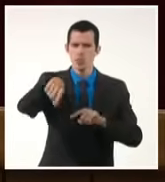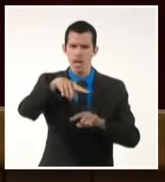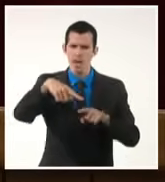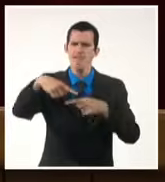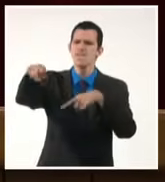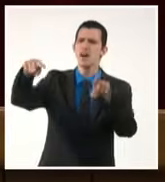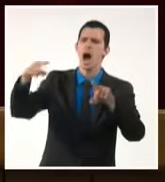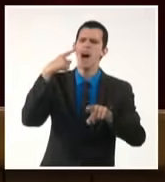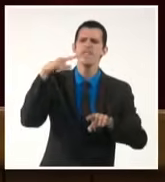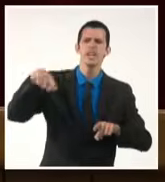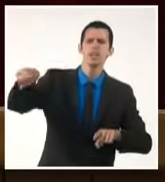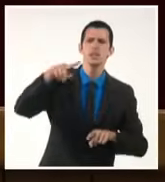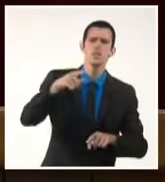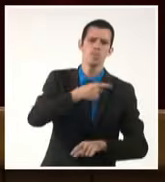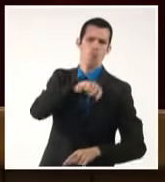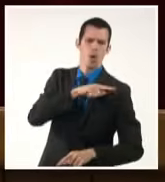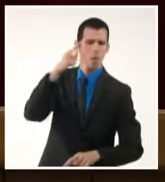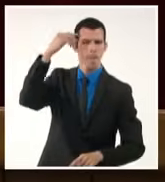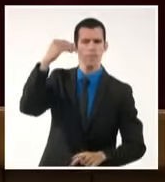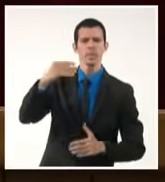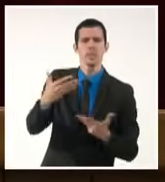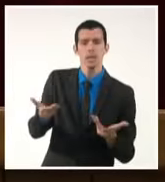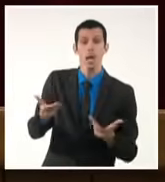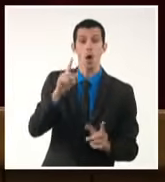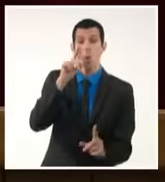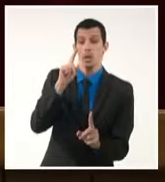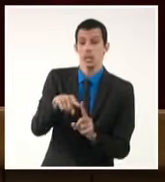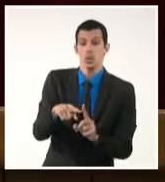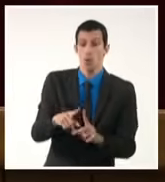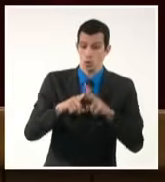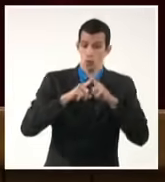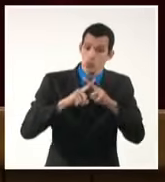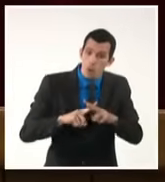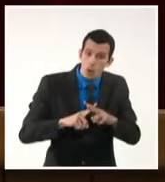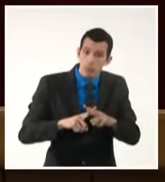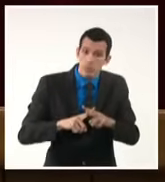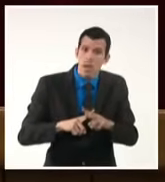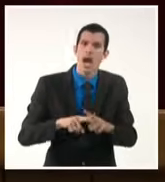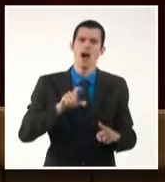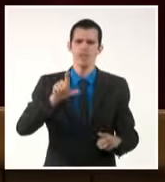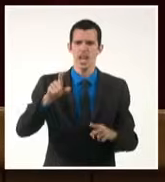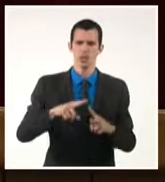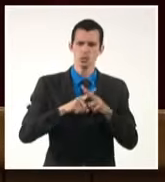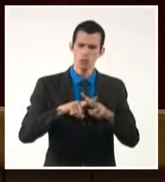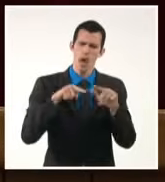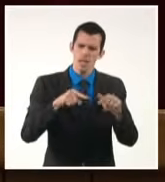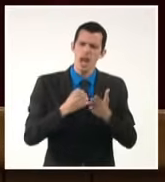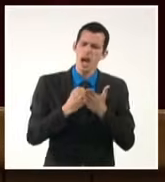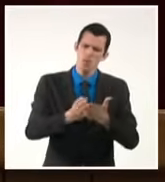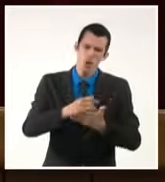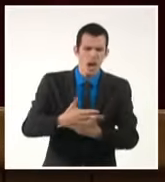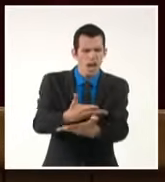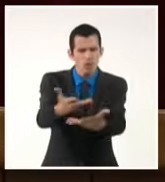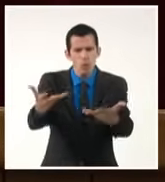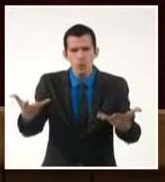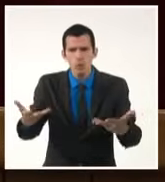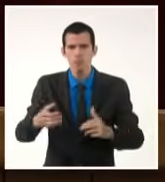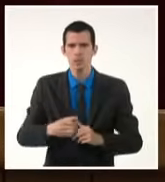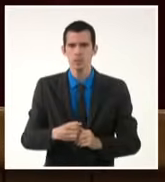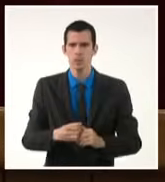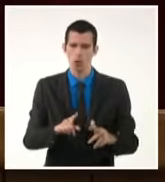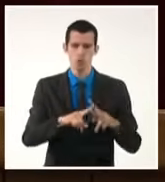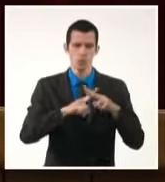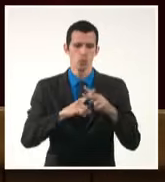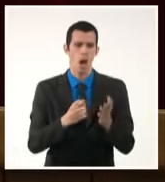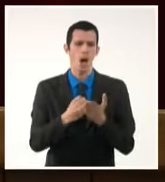las más rápidas salidas de la compleja situación actual. En la concepción y diseño de esas decisiones han